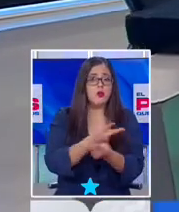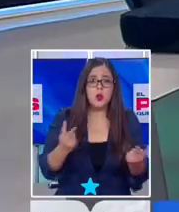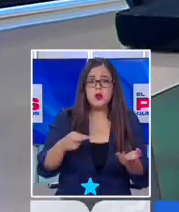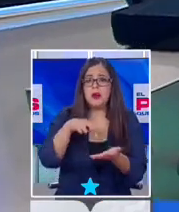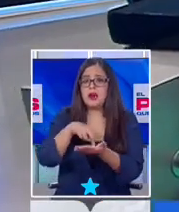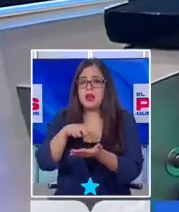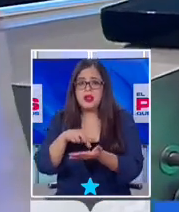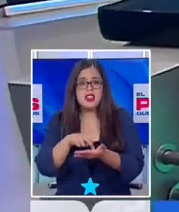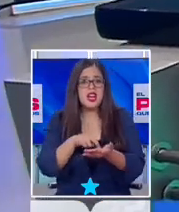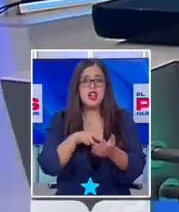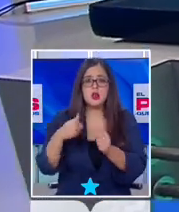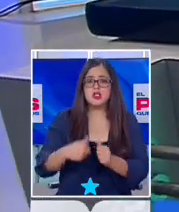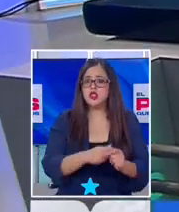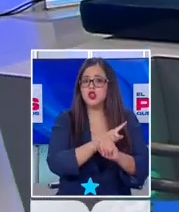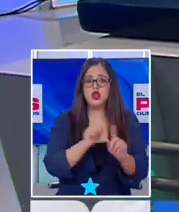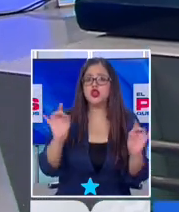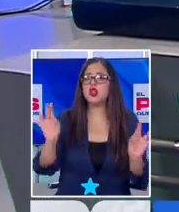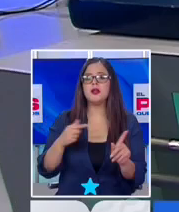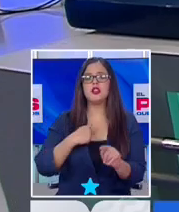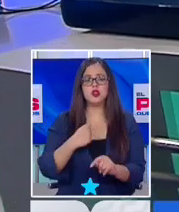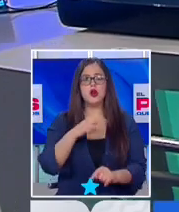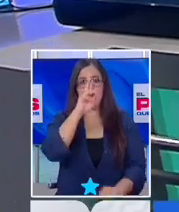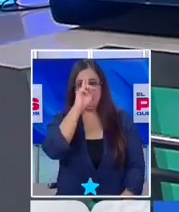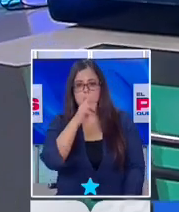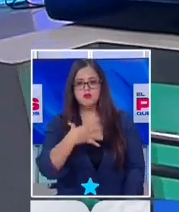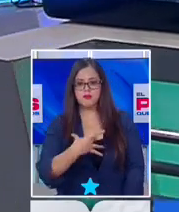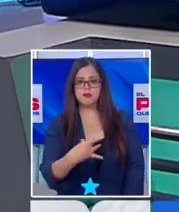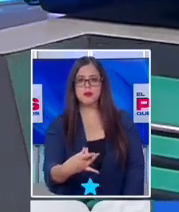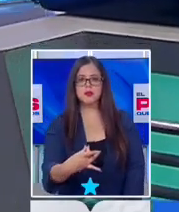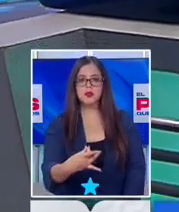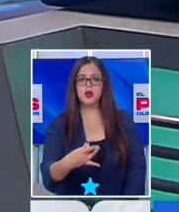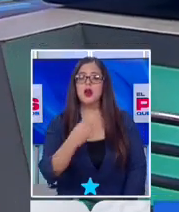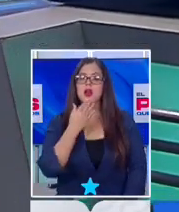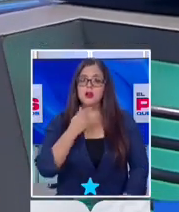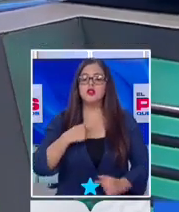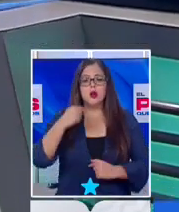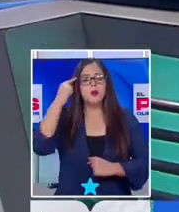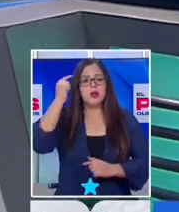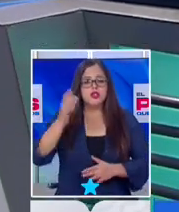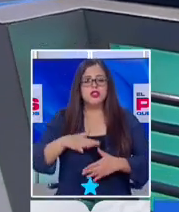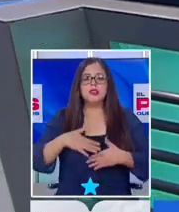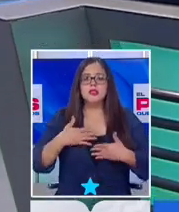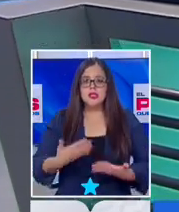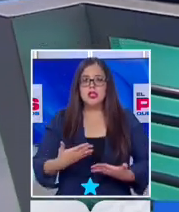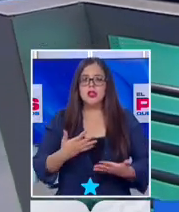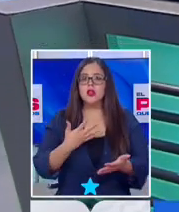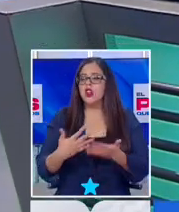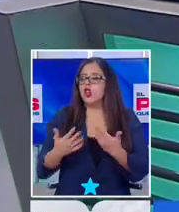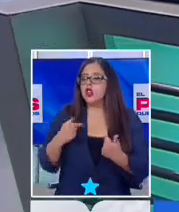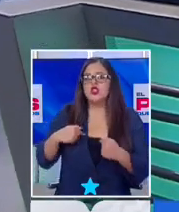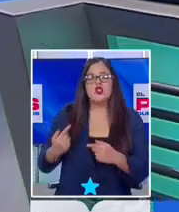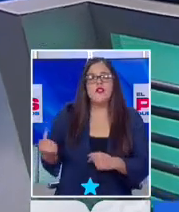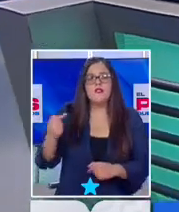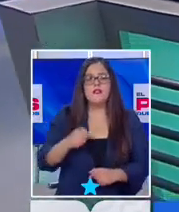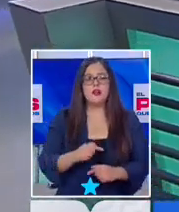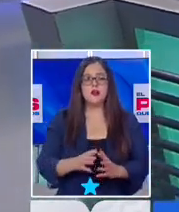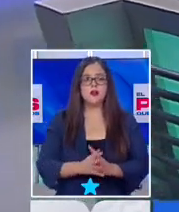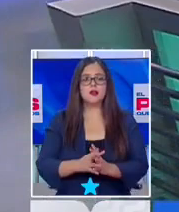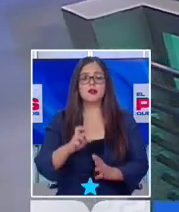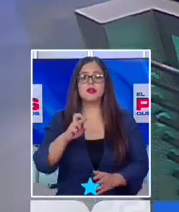ciudadano más que tuvo el honor de haber sido elegido y por lo tanto también respiro pienso siento desde dónde vengo la palabra